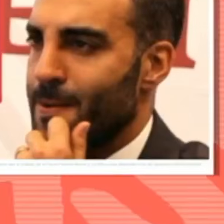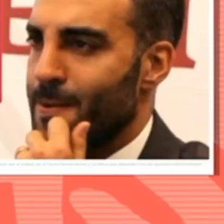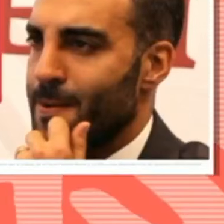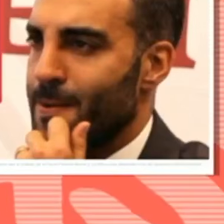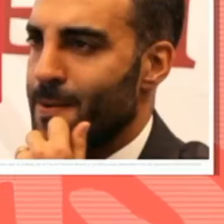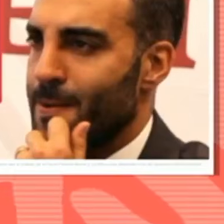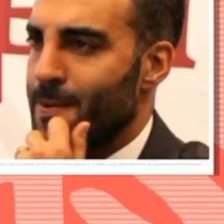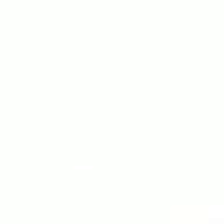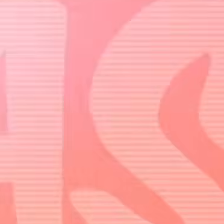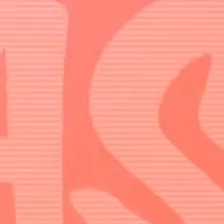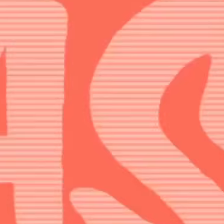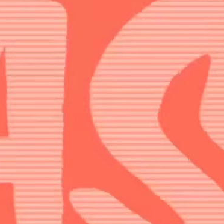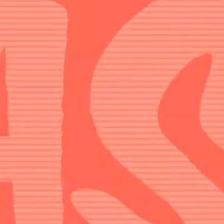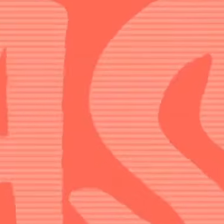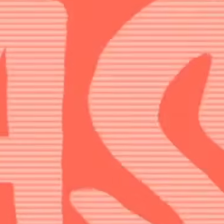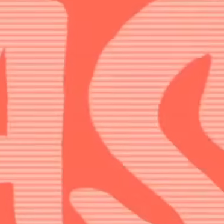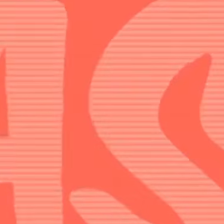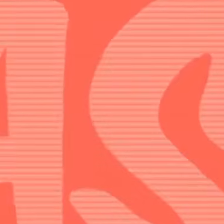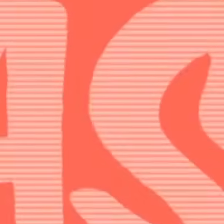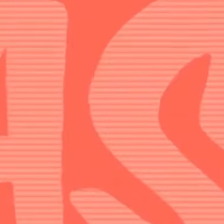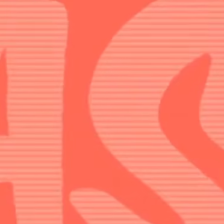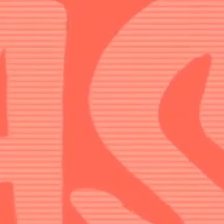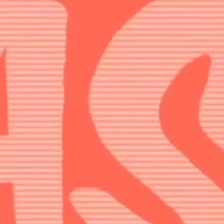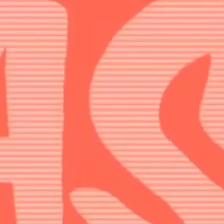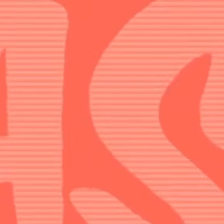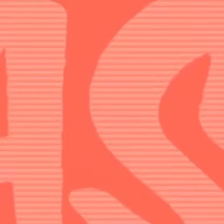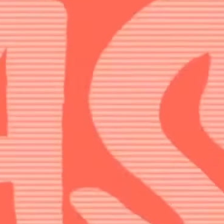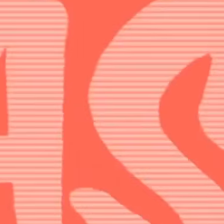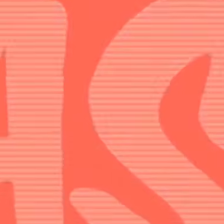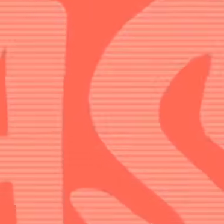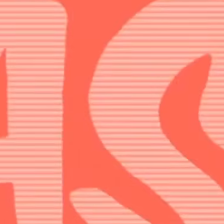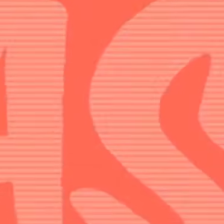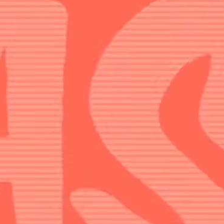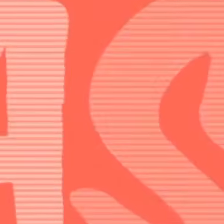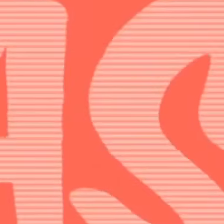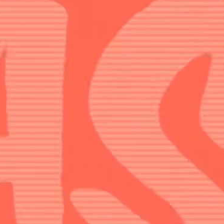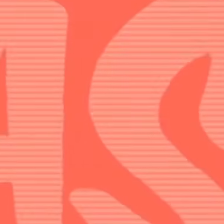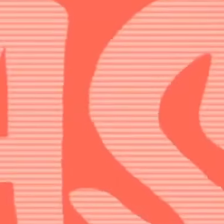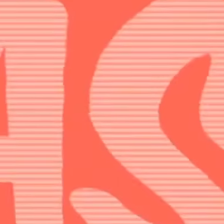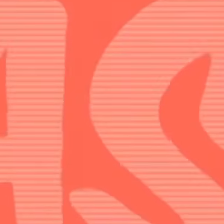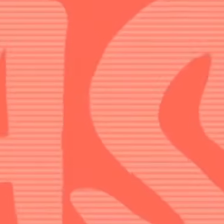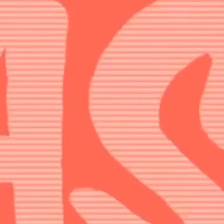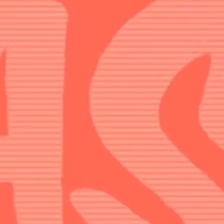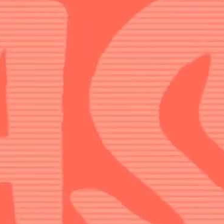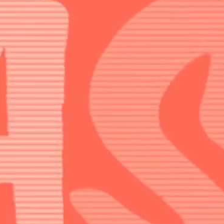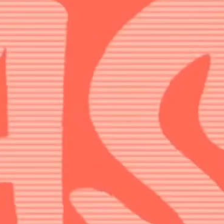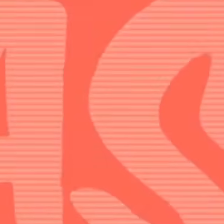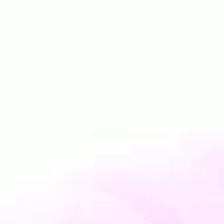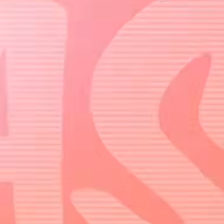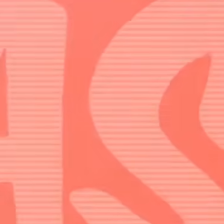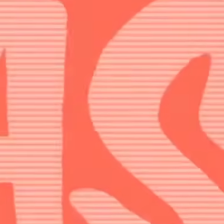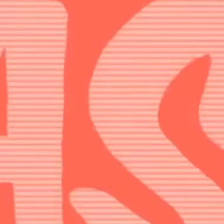participaron en la detención de El Mencho. El Mencho murió en su traslado a la Ciudad de México y no solo eso, Estados Unidos participó en